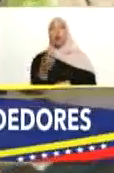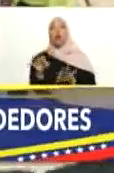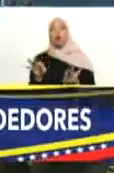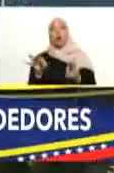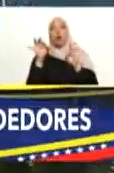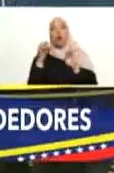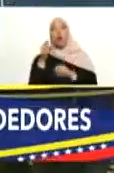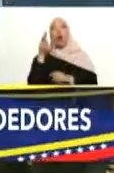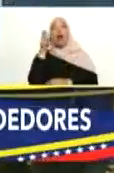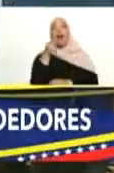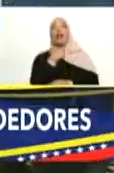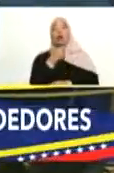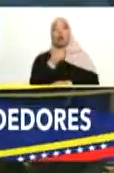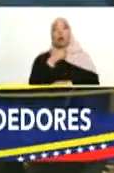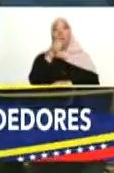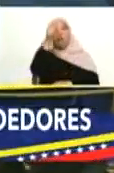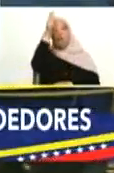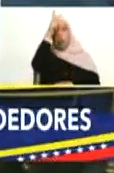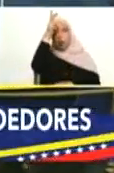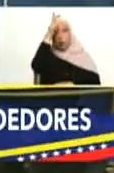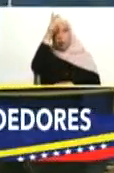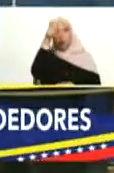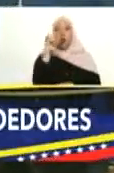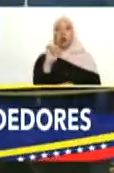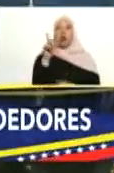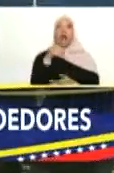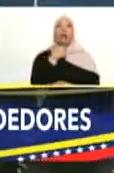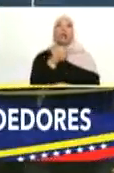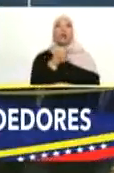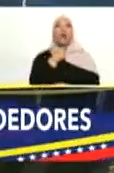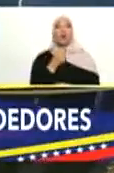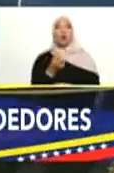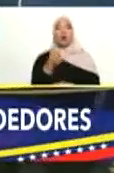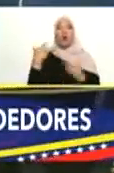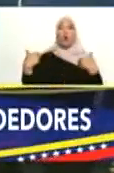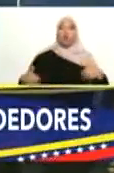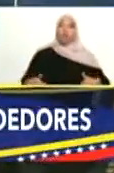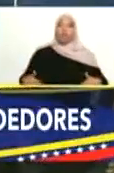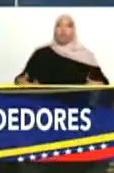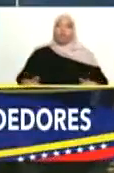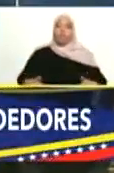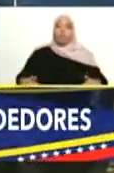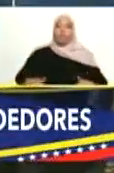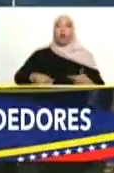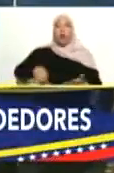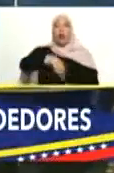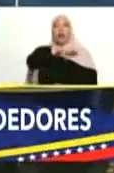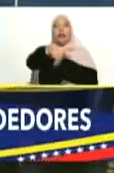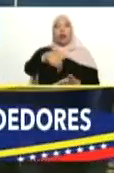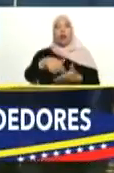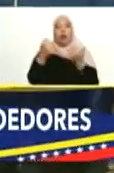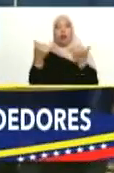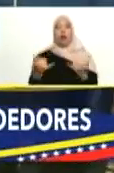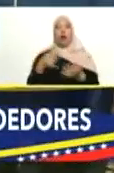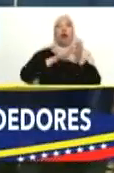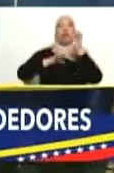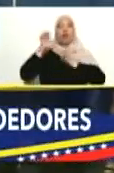destino Falcón. Me complace, presidente, ser parte de todo ese esfuerzo nacional que usted ha dirigido y que ha hecho